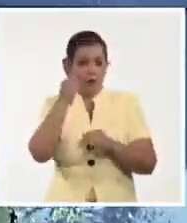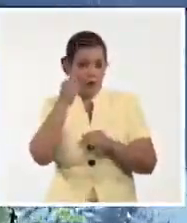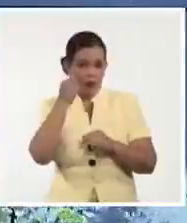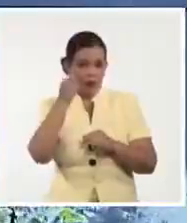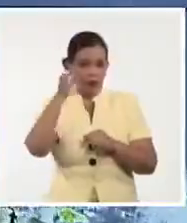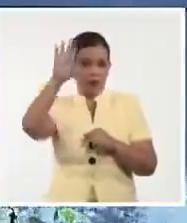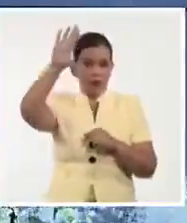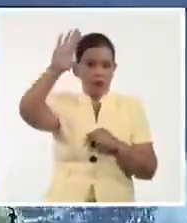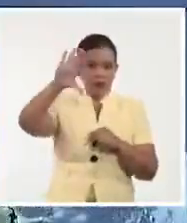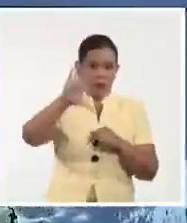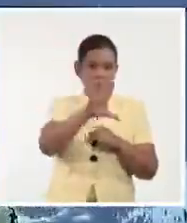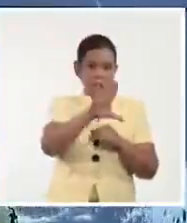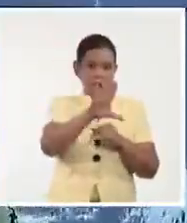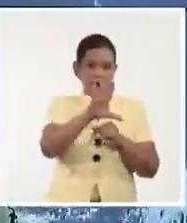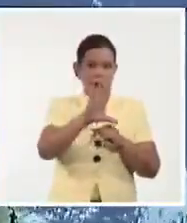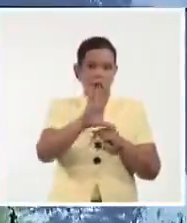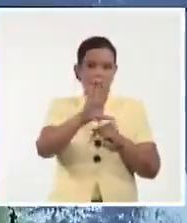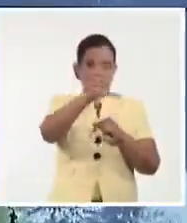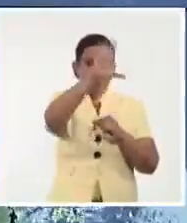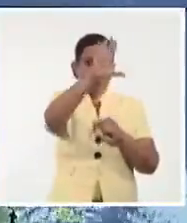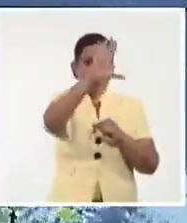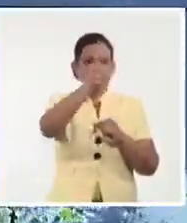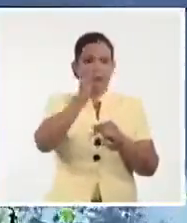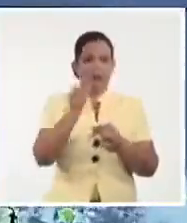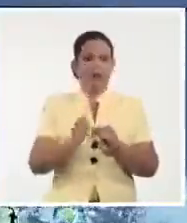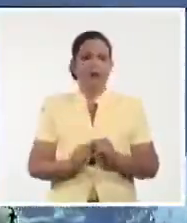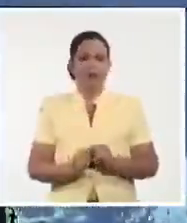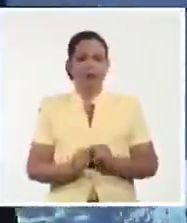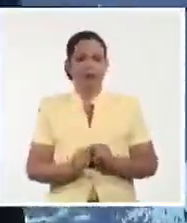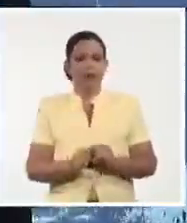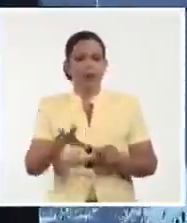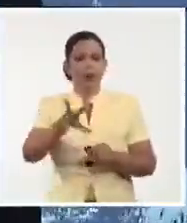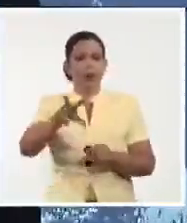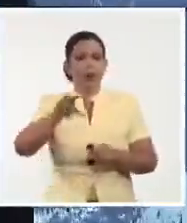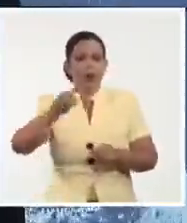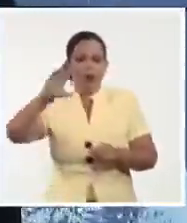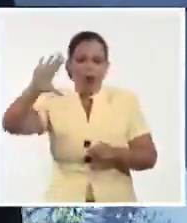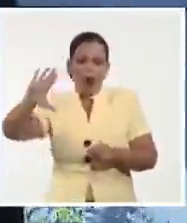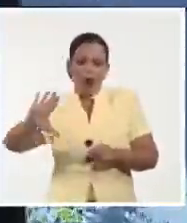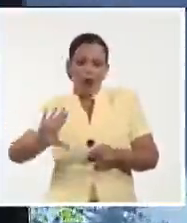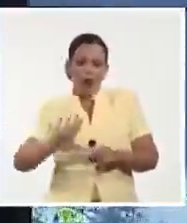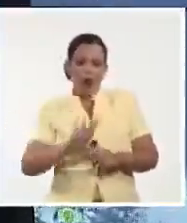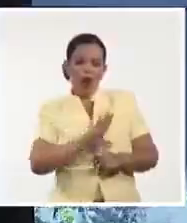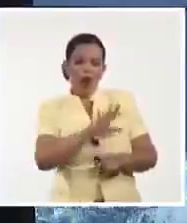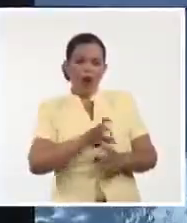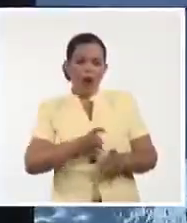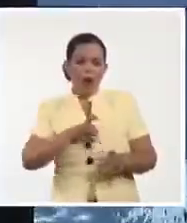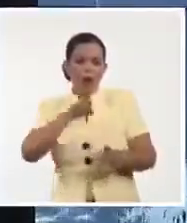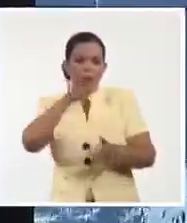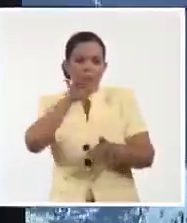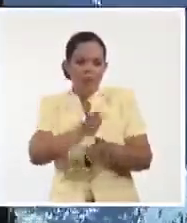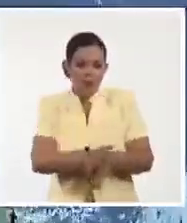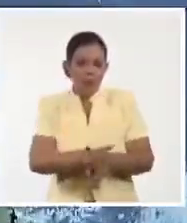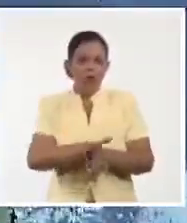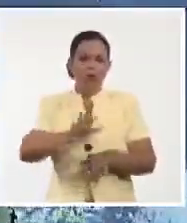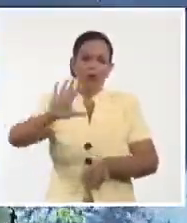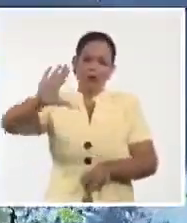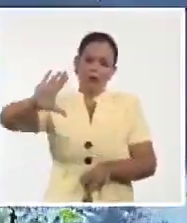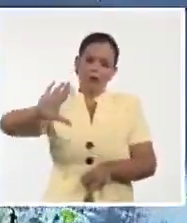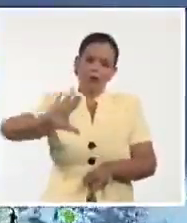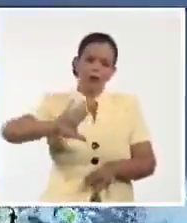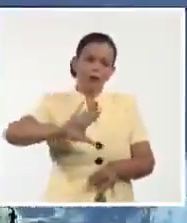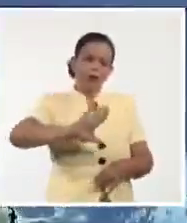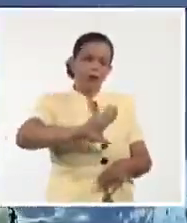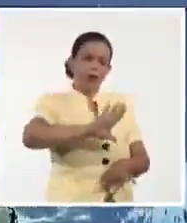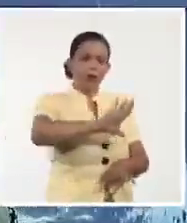estaba ayer aquí ya está hacia el oeste y una nueva baja superior comienza a circular en niveles medios y altos y comienza a